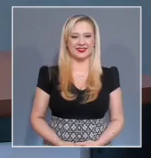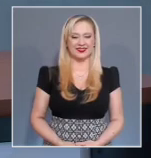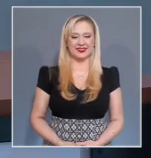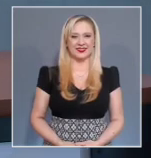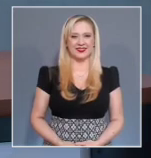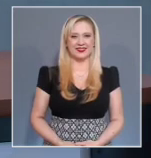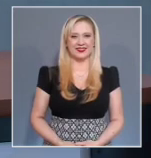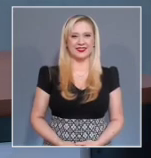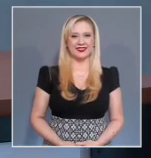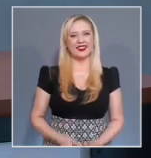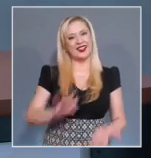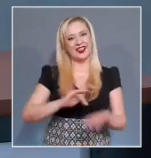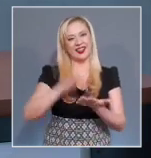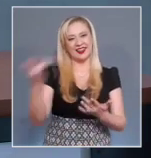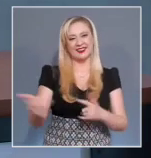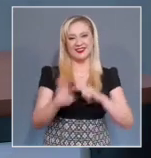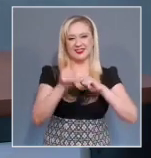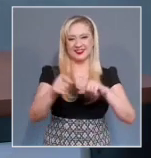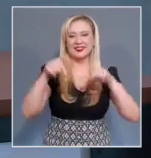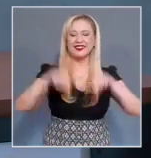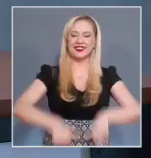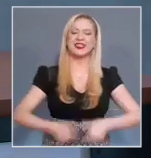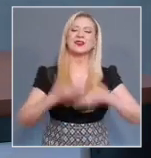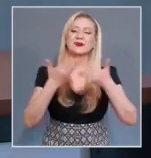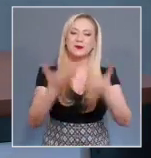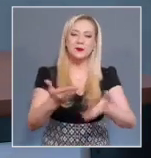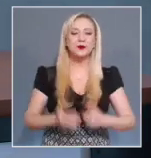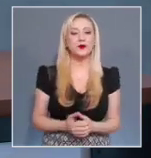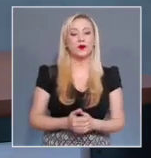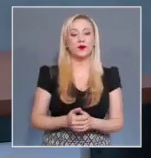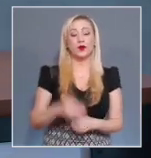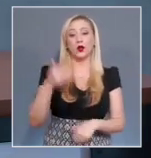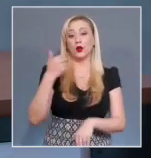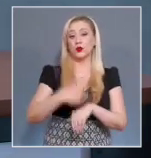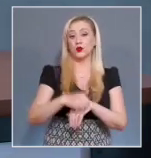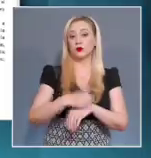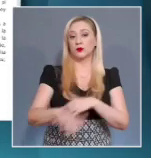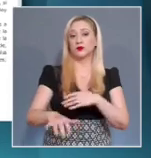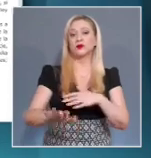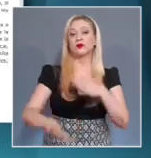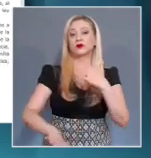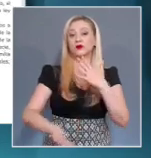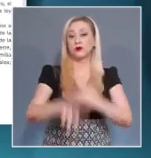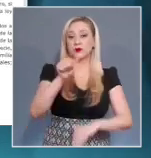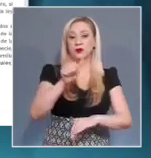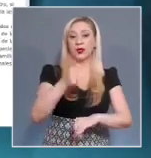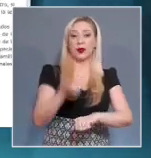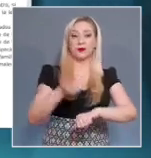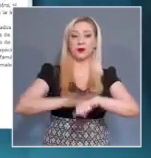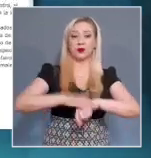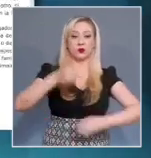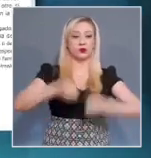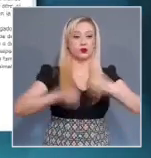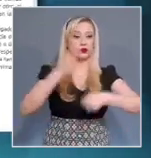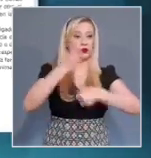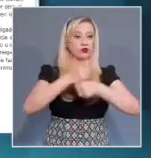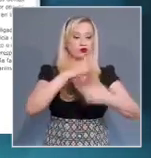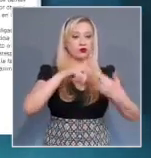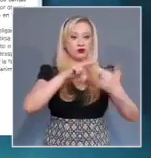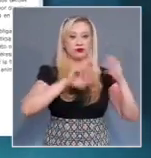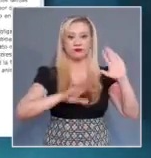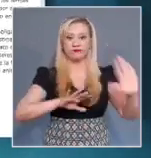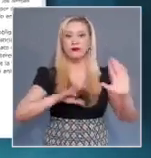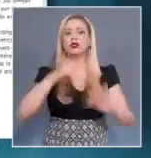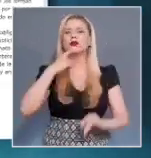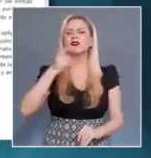Gracias por continuar con la información. El 11º Tribunal Colegiado en Materia Administrativa del Primer Circuito determinó que al estar reconocida